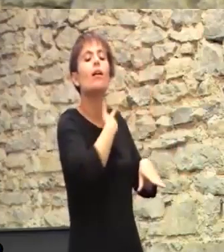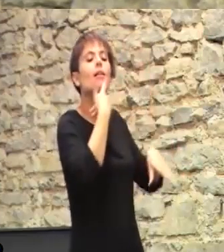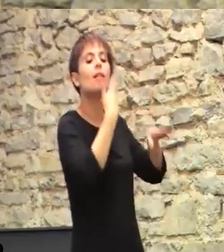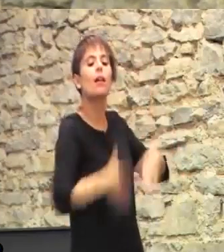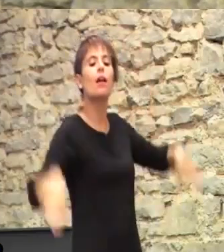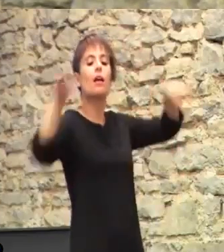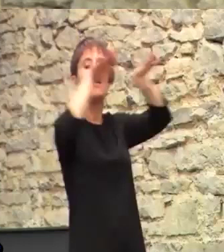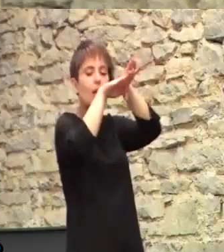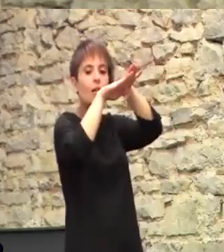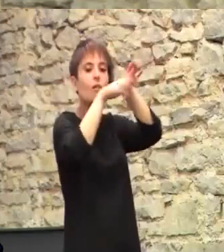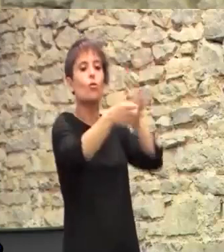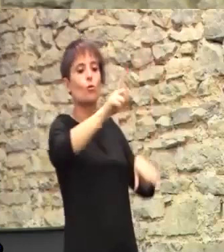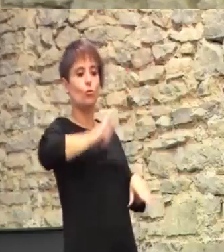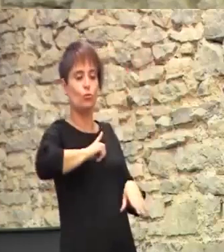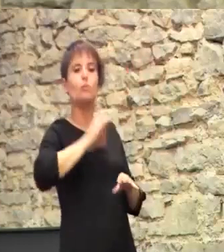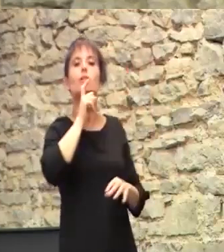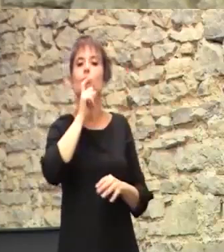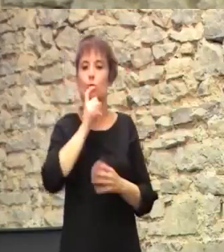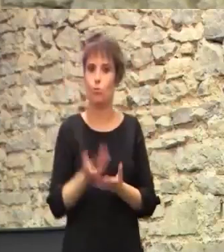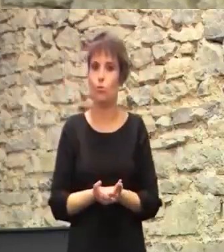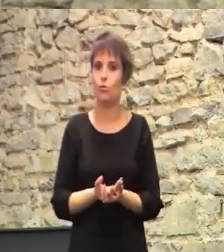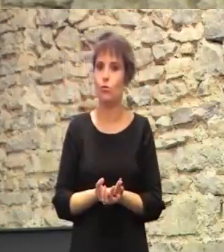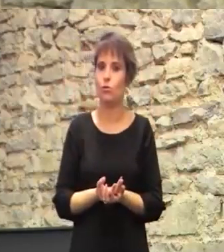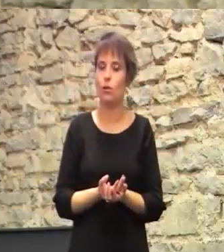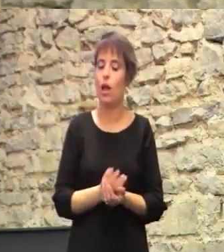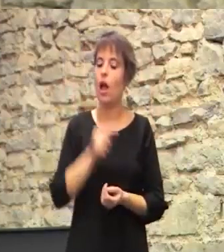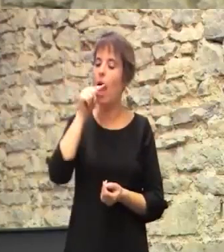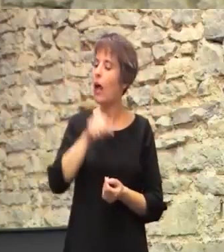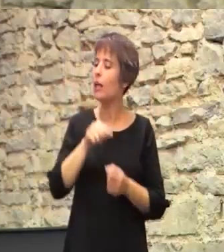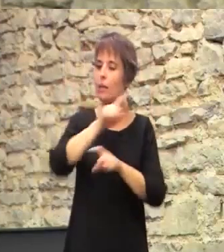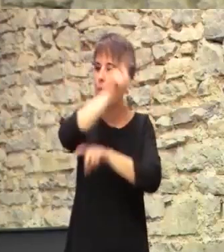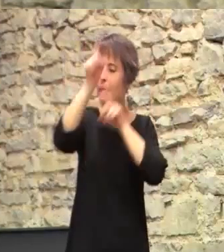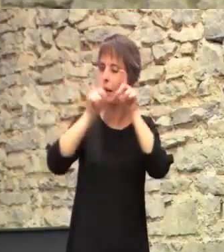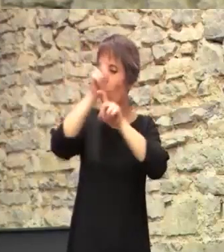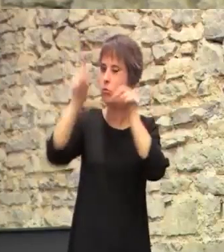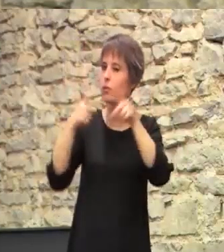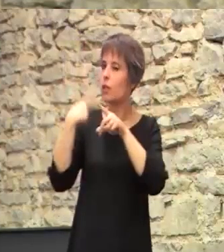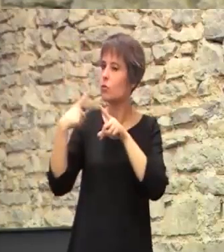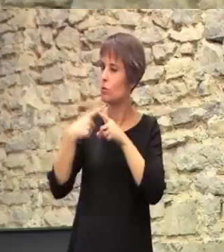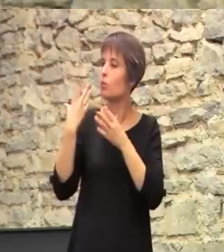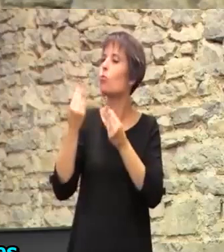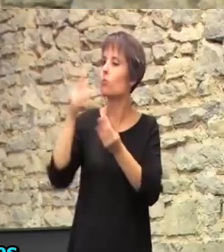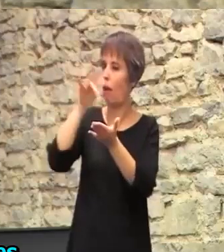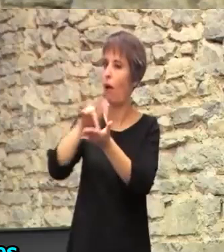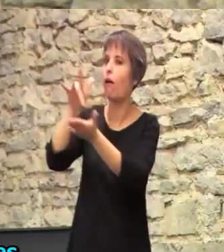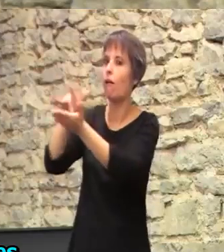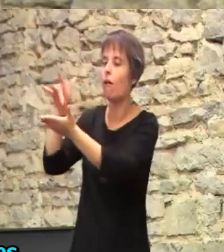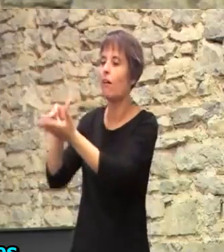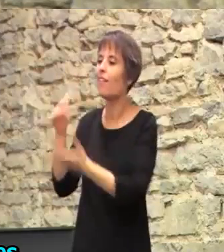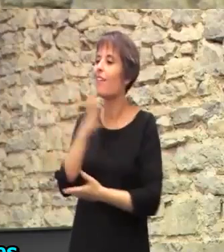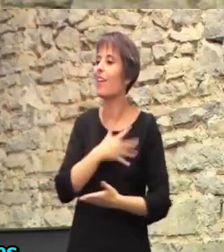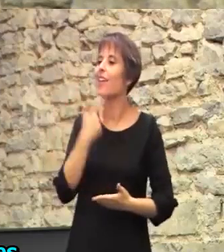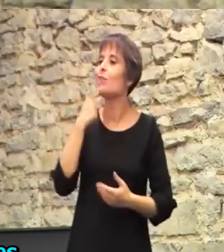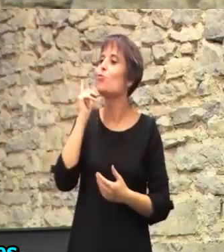existencial que entablan con nosotras aquí hay muchas cosas que están pasando realmente y que no